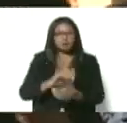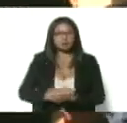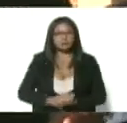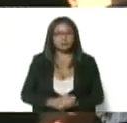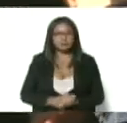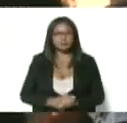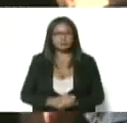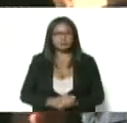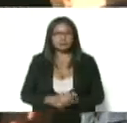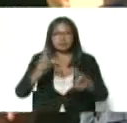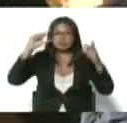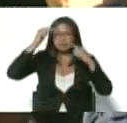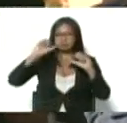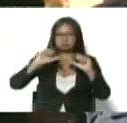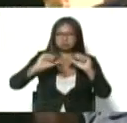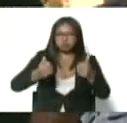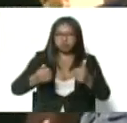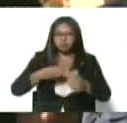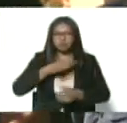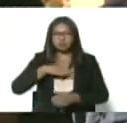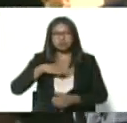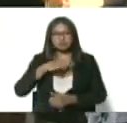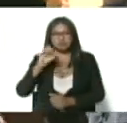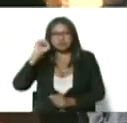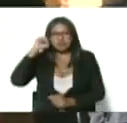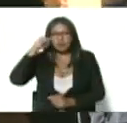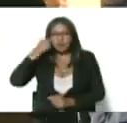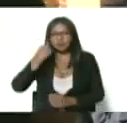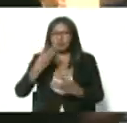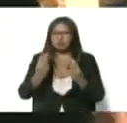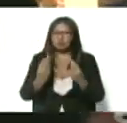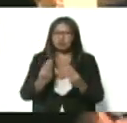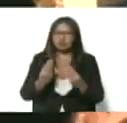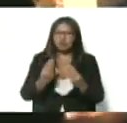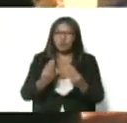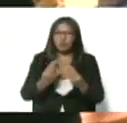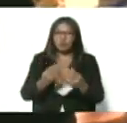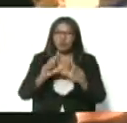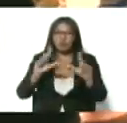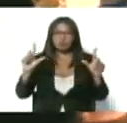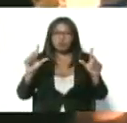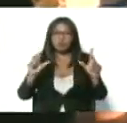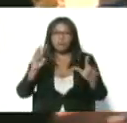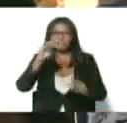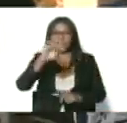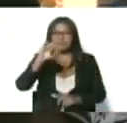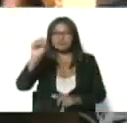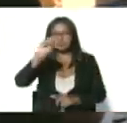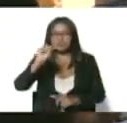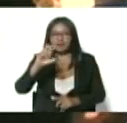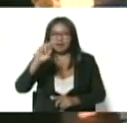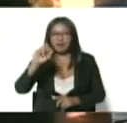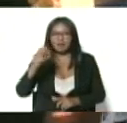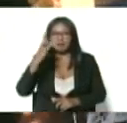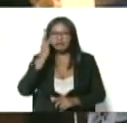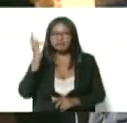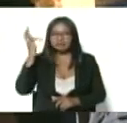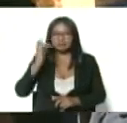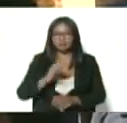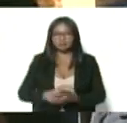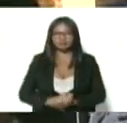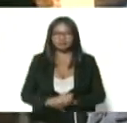que inauguró esta misión se acuerdo mucho de la novela los miserables de víctor hugo y hacía referencia